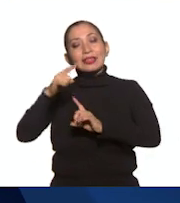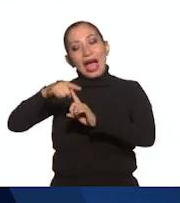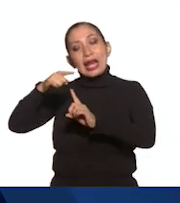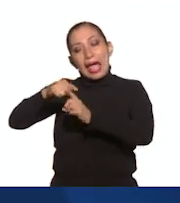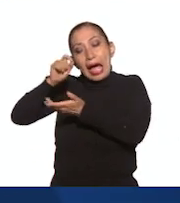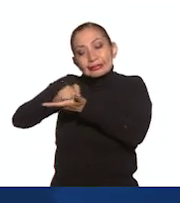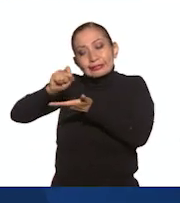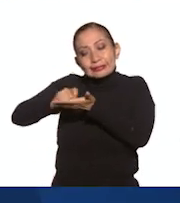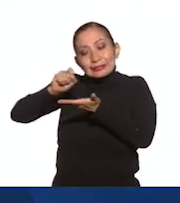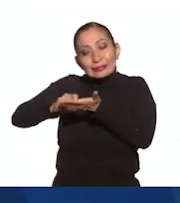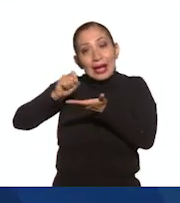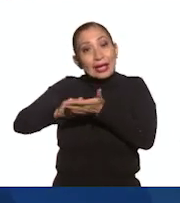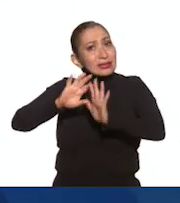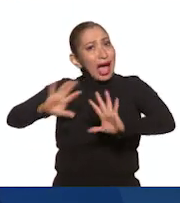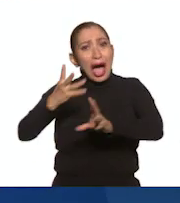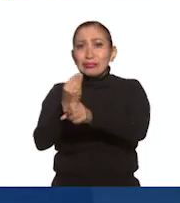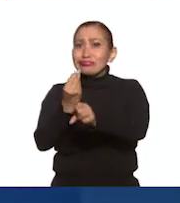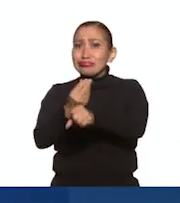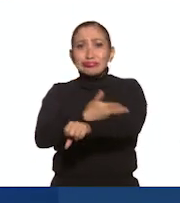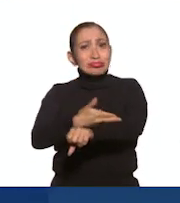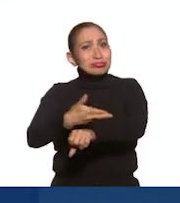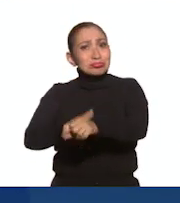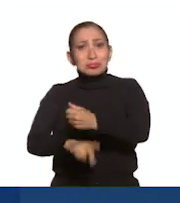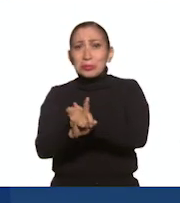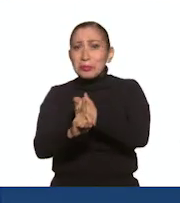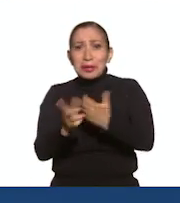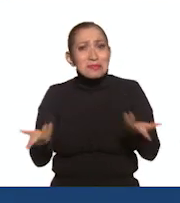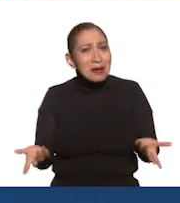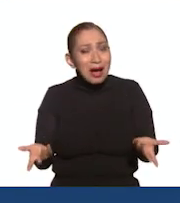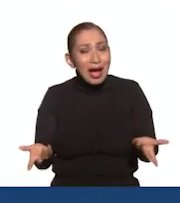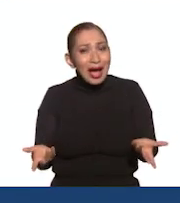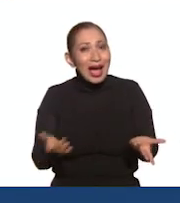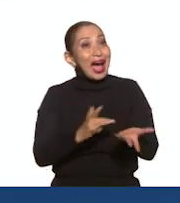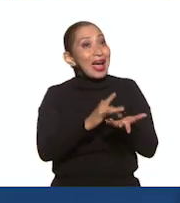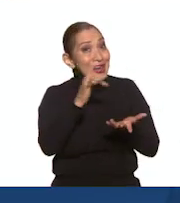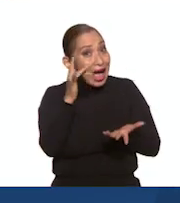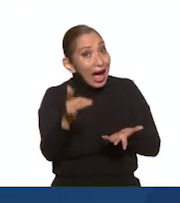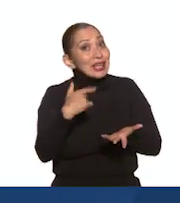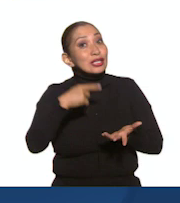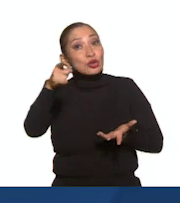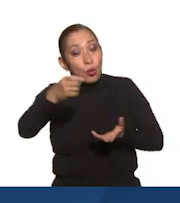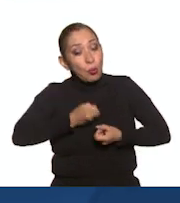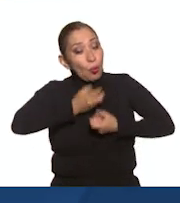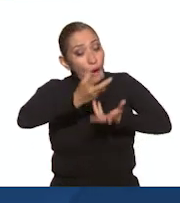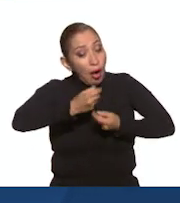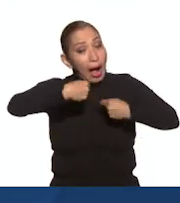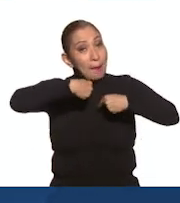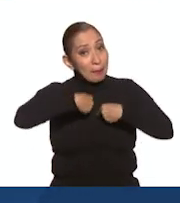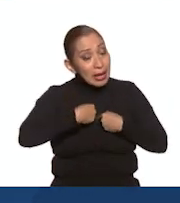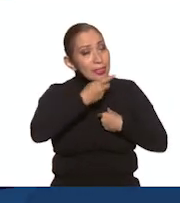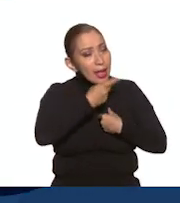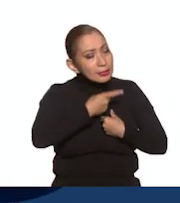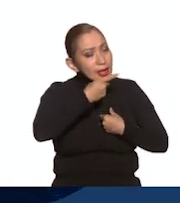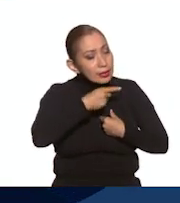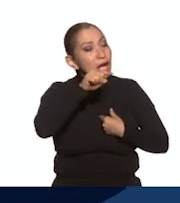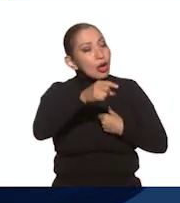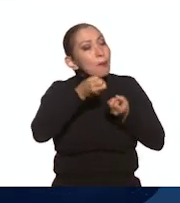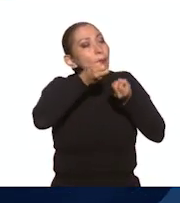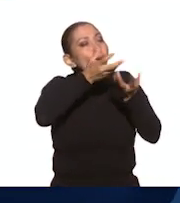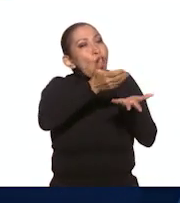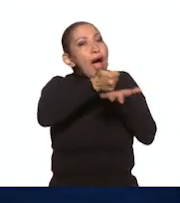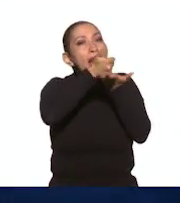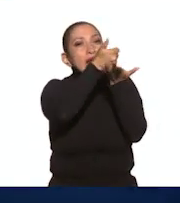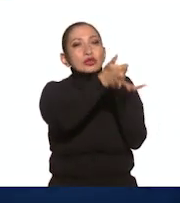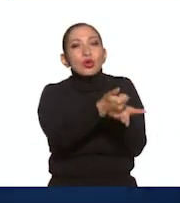así resuelves tus problemas. ¿Ya ves? Gracias a que hablaste conmigo, pues te puedo dar una idea para